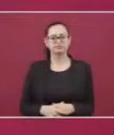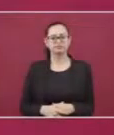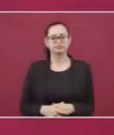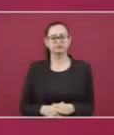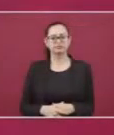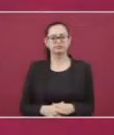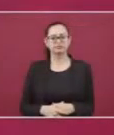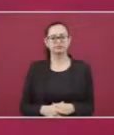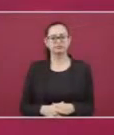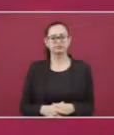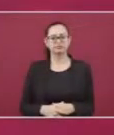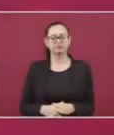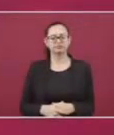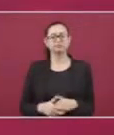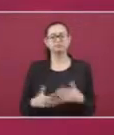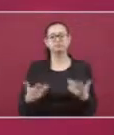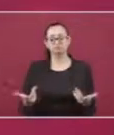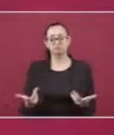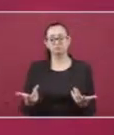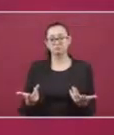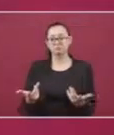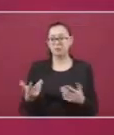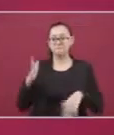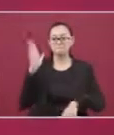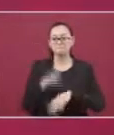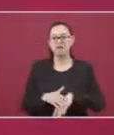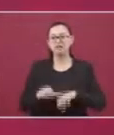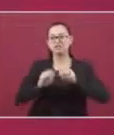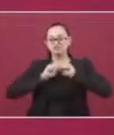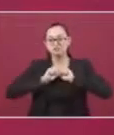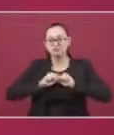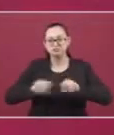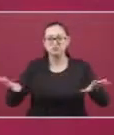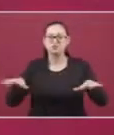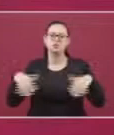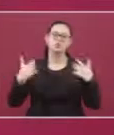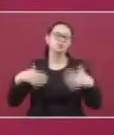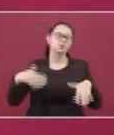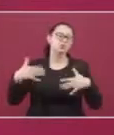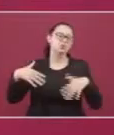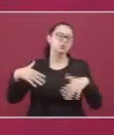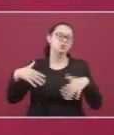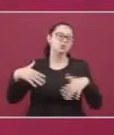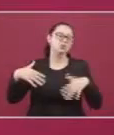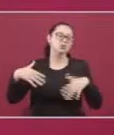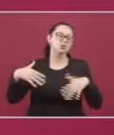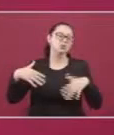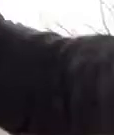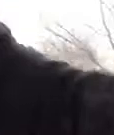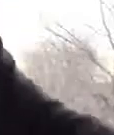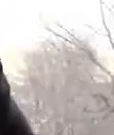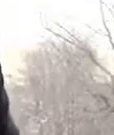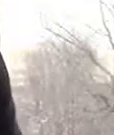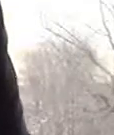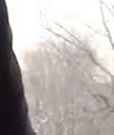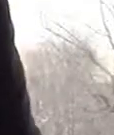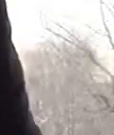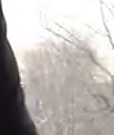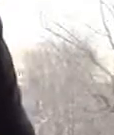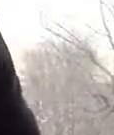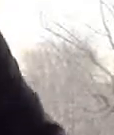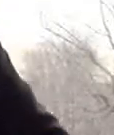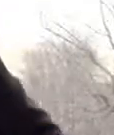con las redes sociales, con las benditas redes sociales. A ver, antes de entrar al tema de las redes sociales, porque a mí